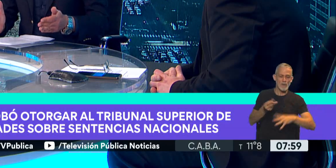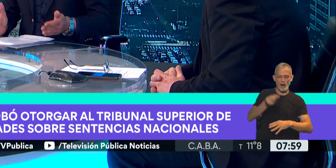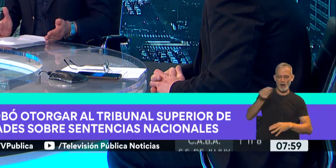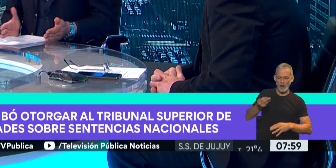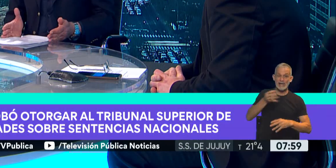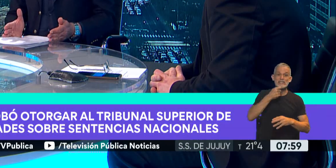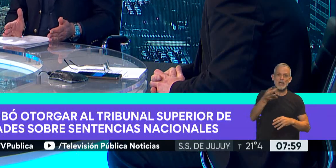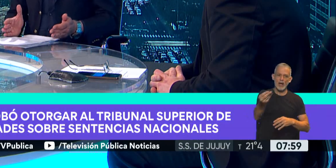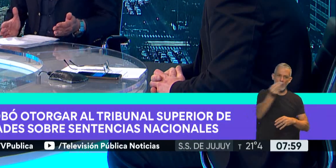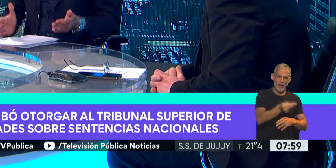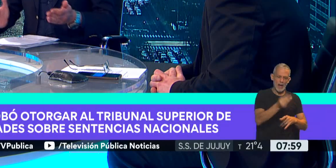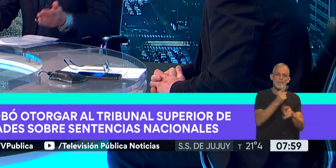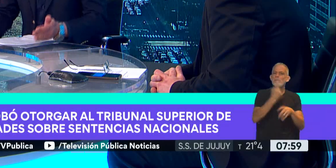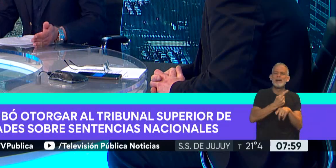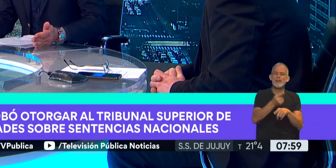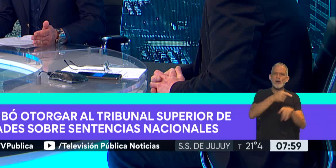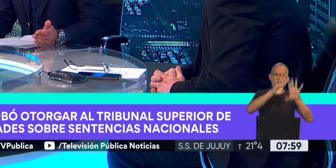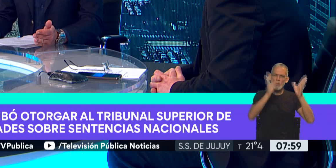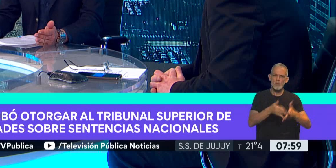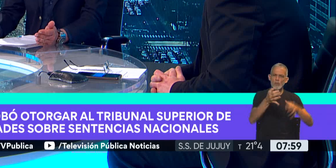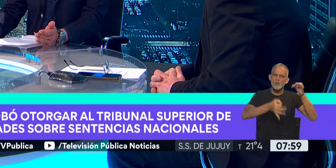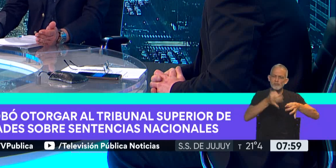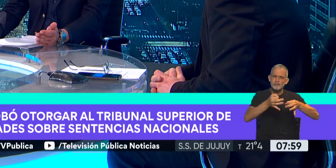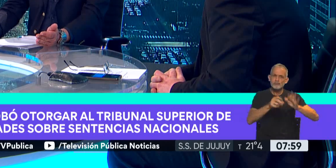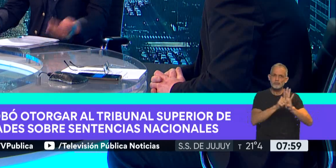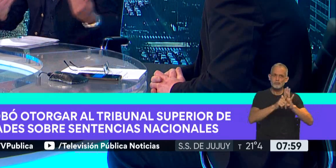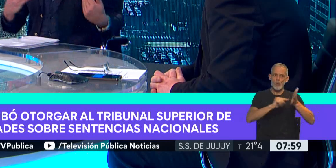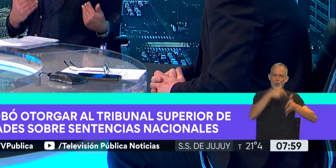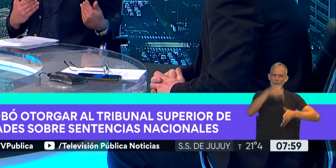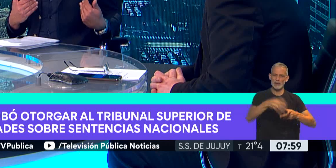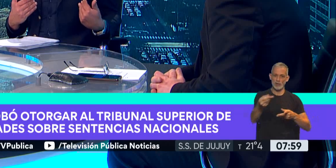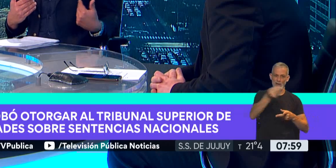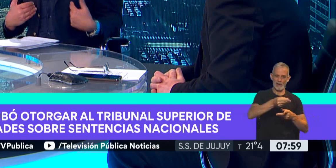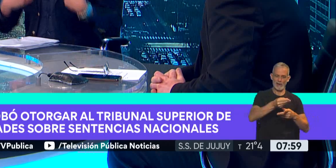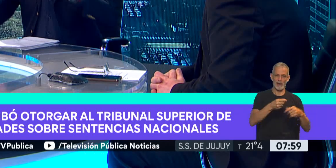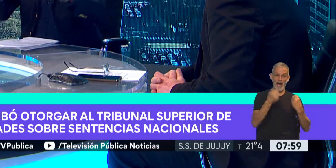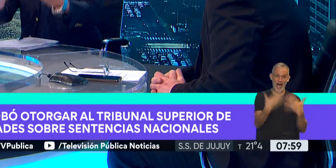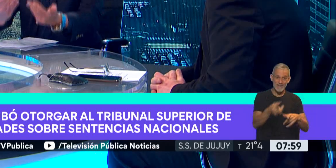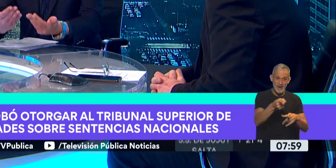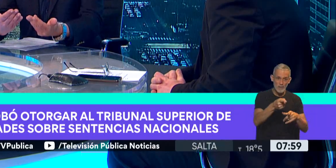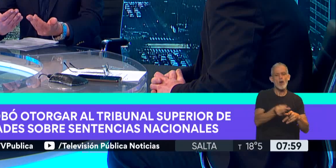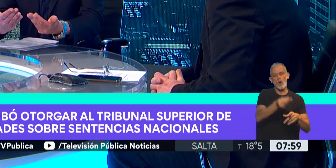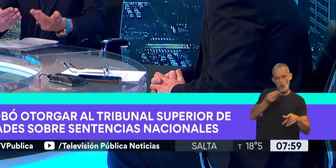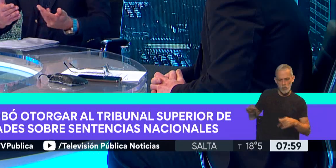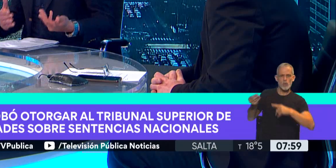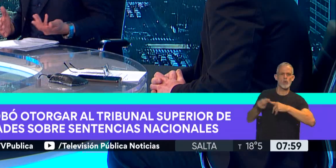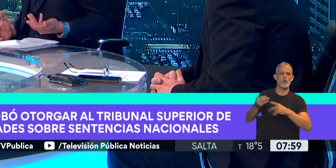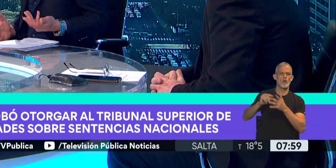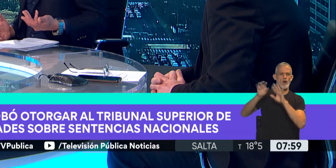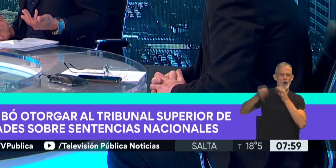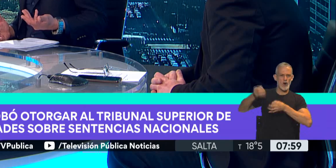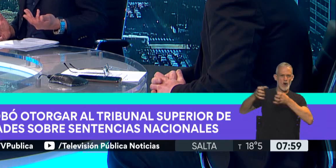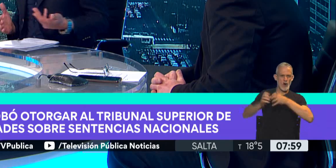primero por esta Corte intermedia y tenía un fallo positivo para el Gobierno de la ciudad, iba a la Corte Suprema de Justicia